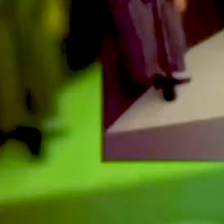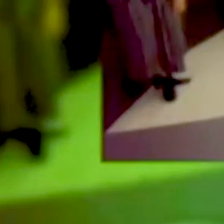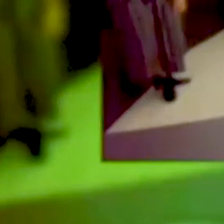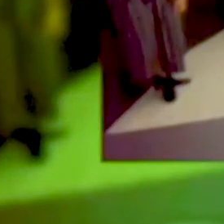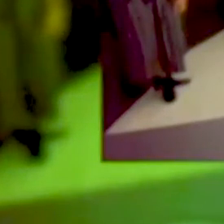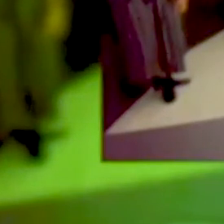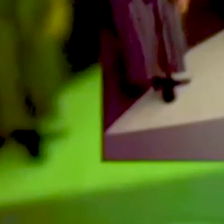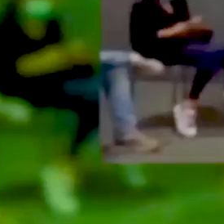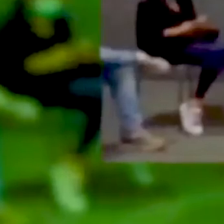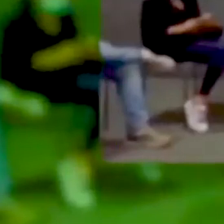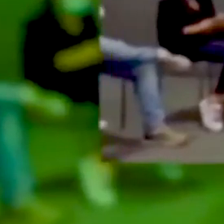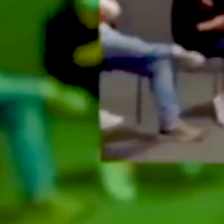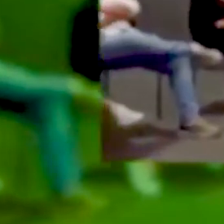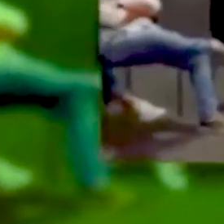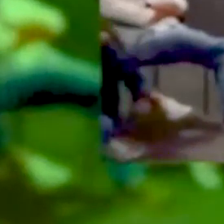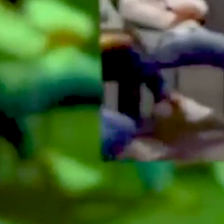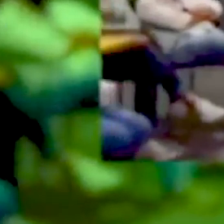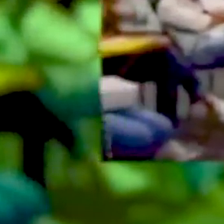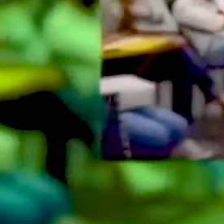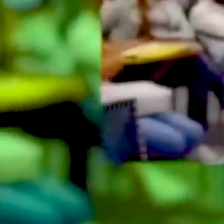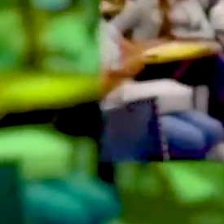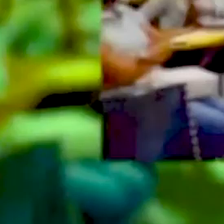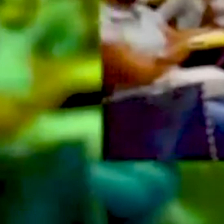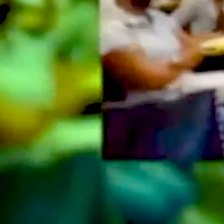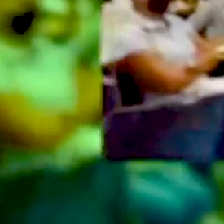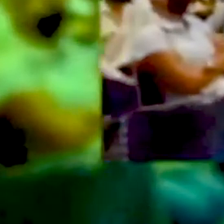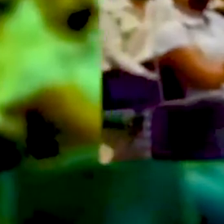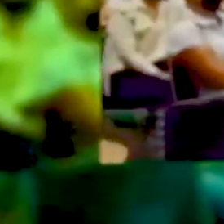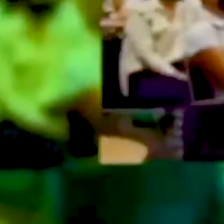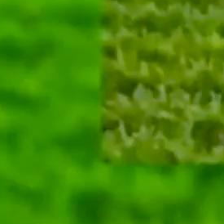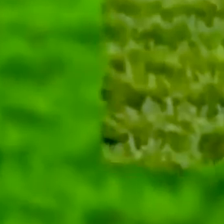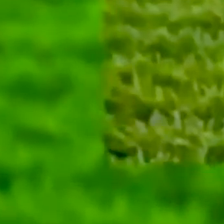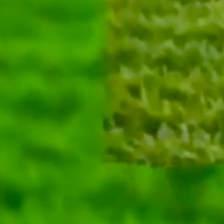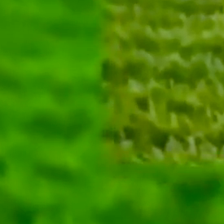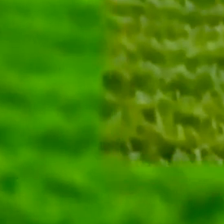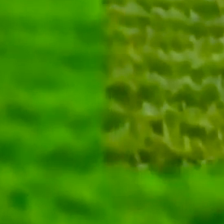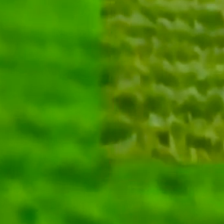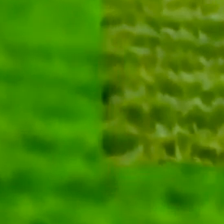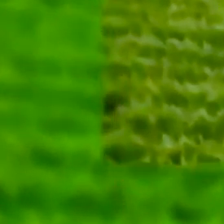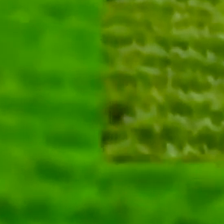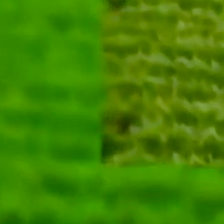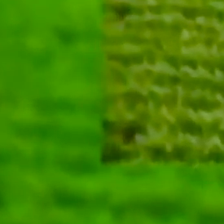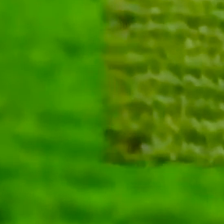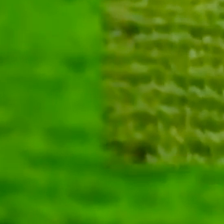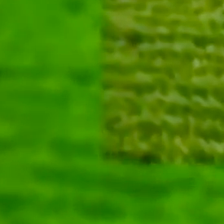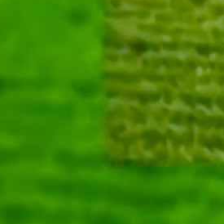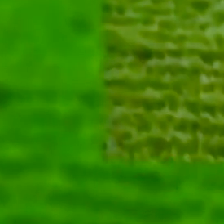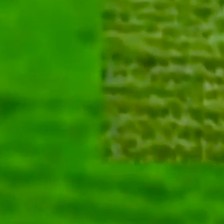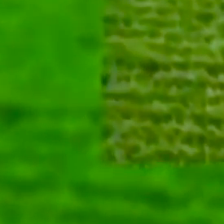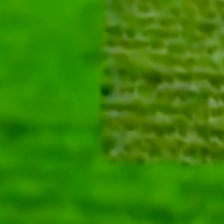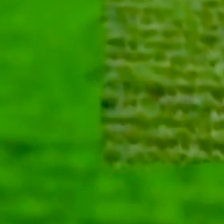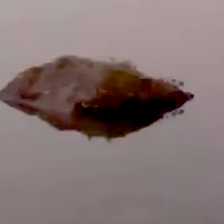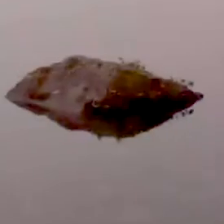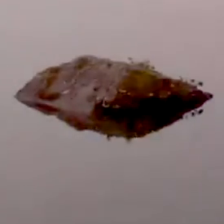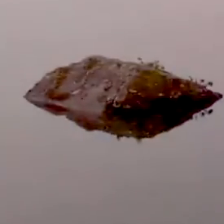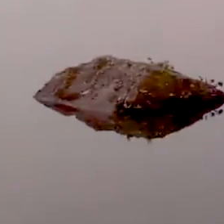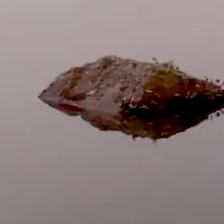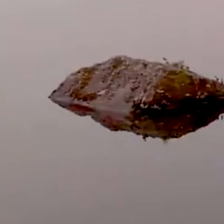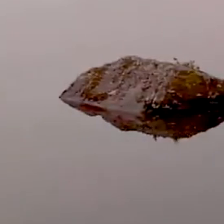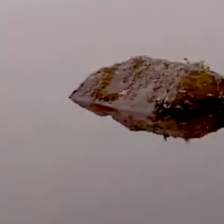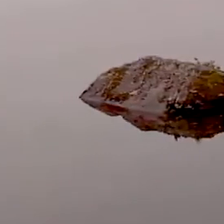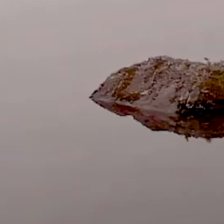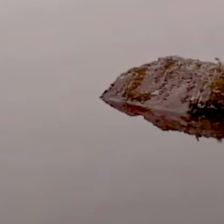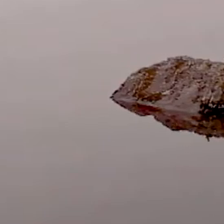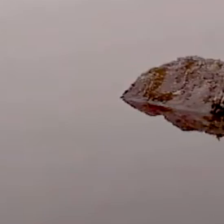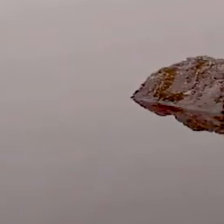se implementó el proyecto Camino hacia Carbono Neutral, Visiones para Colombia 2050, para fortalecer el conocimiento de los